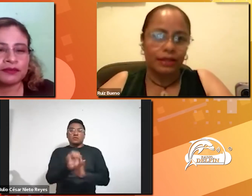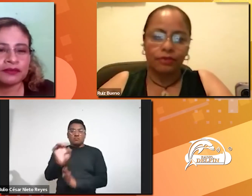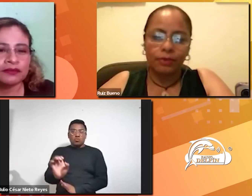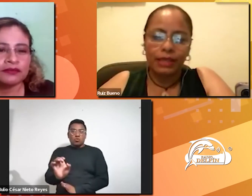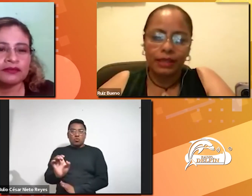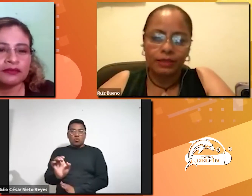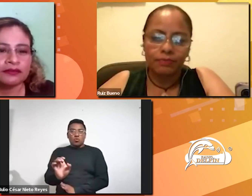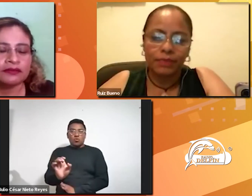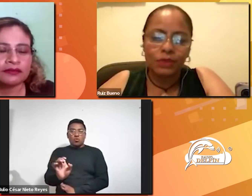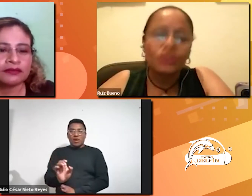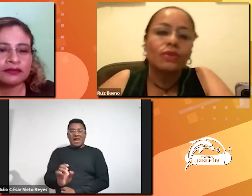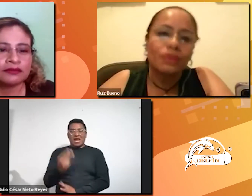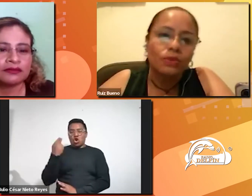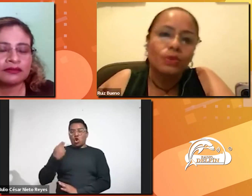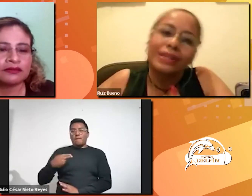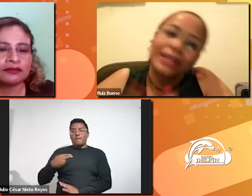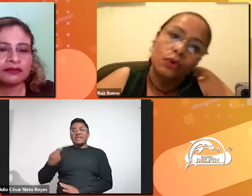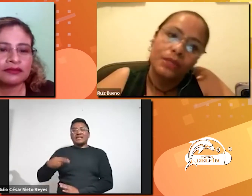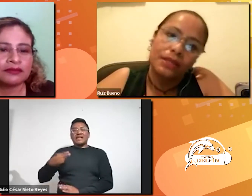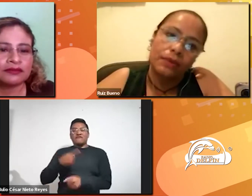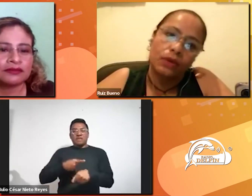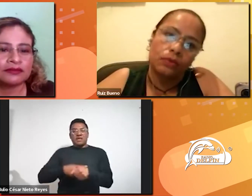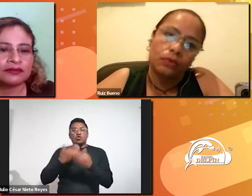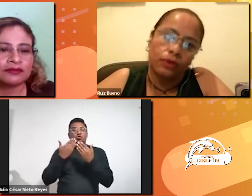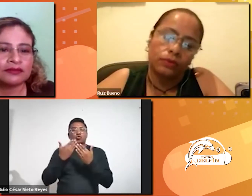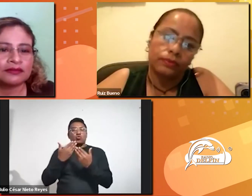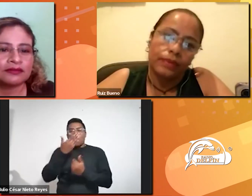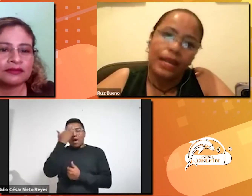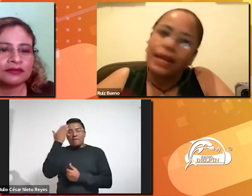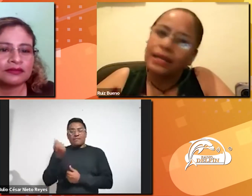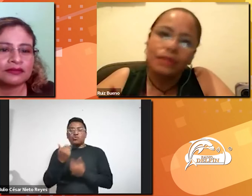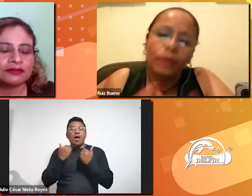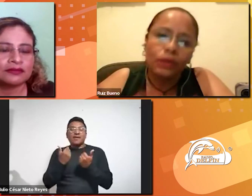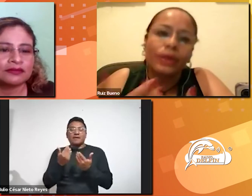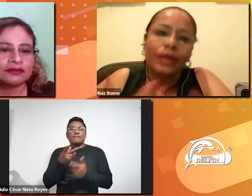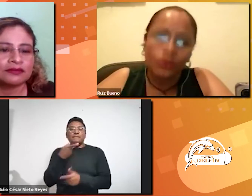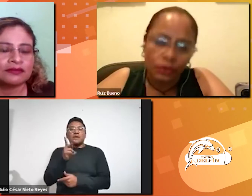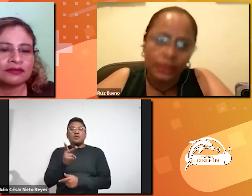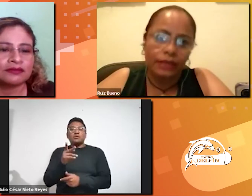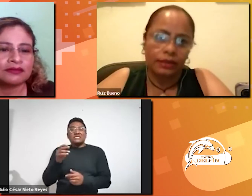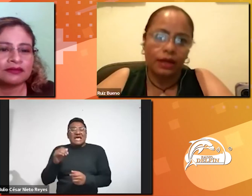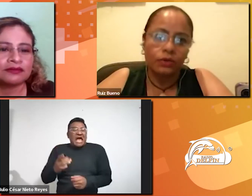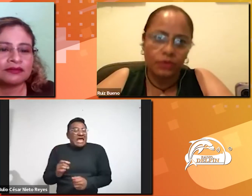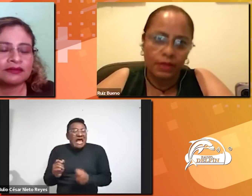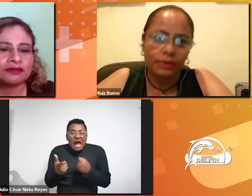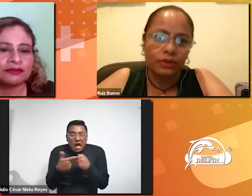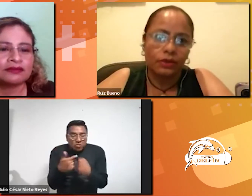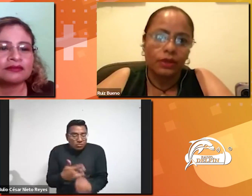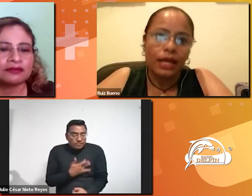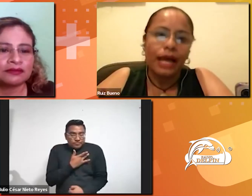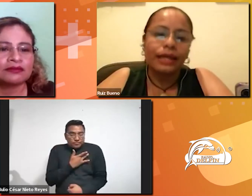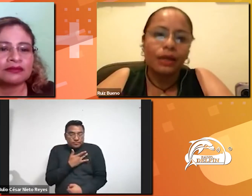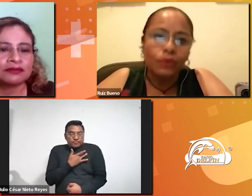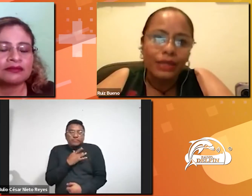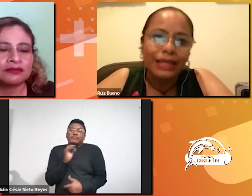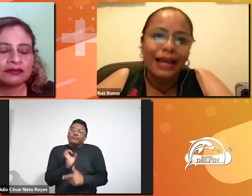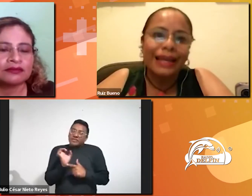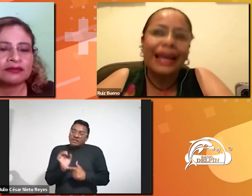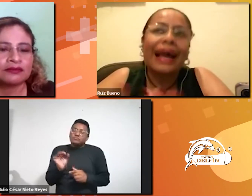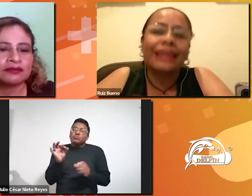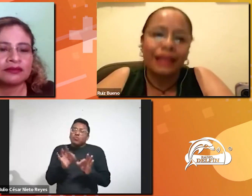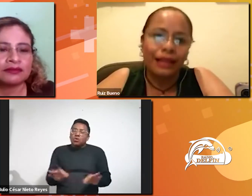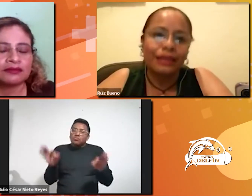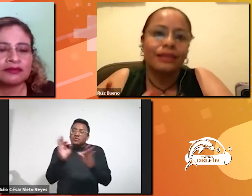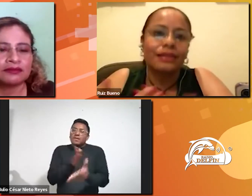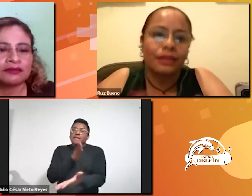nombre de las enfermedades, pero sí nos damos cuenta que algo no está bien conmigo. En ese momento hay que acudir a un servicio, hay que acudir a